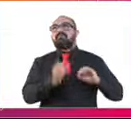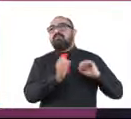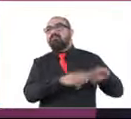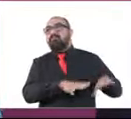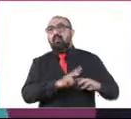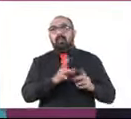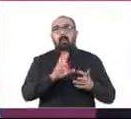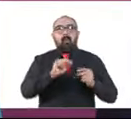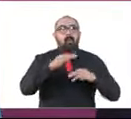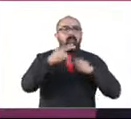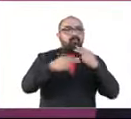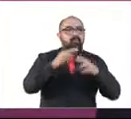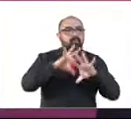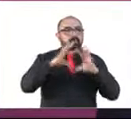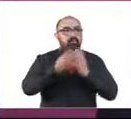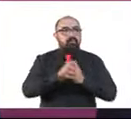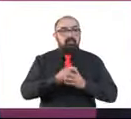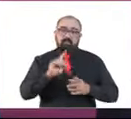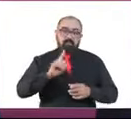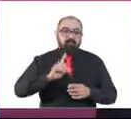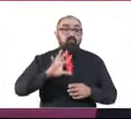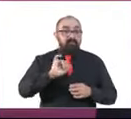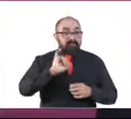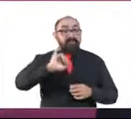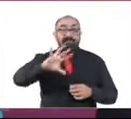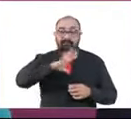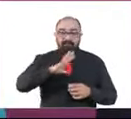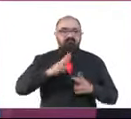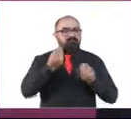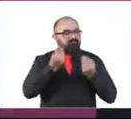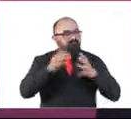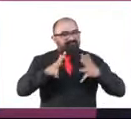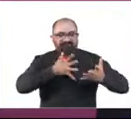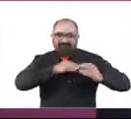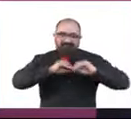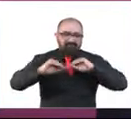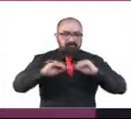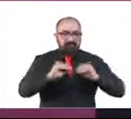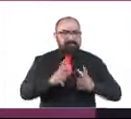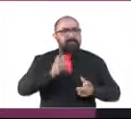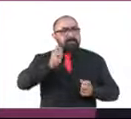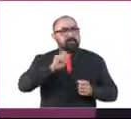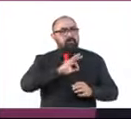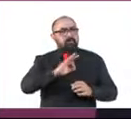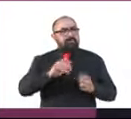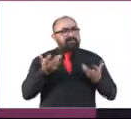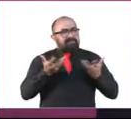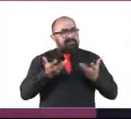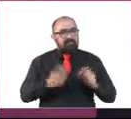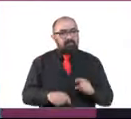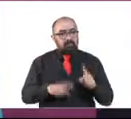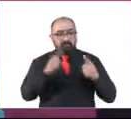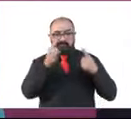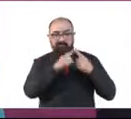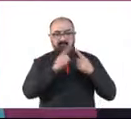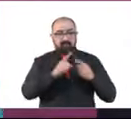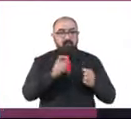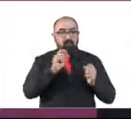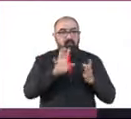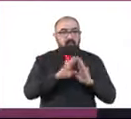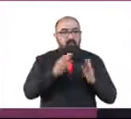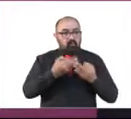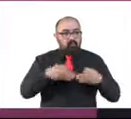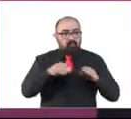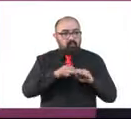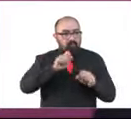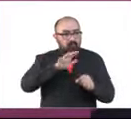ambientales? Y sí hay mucho que hacer. ¿Y qué hay que hacer? Pues tiene varias opciones. Una, el neoliberalismo planteó